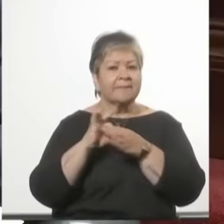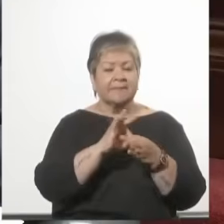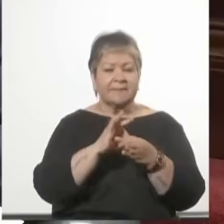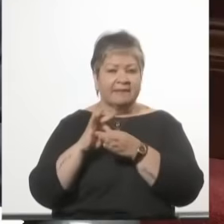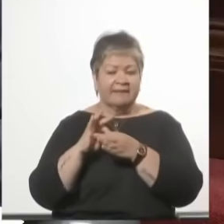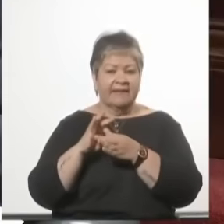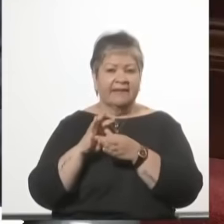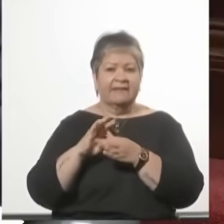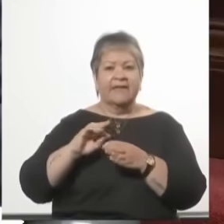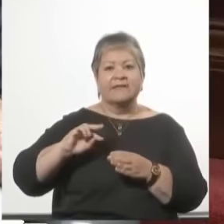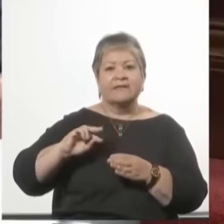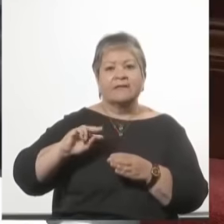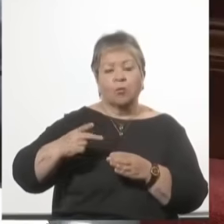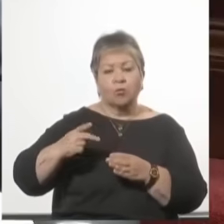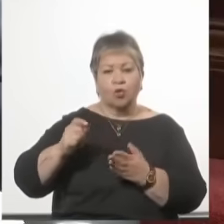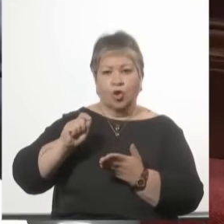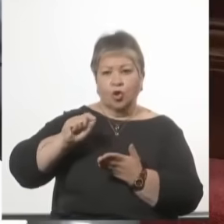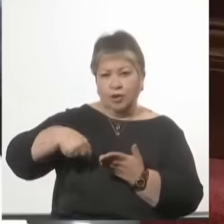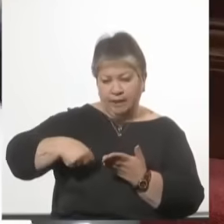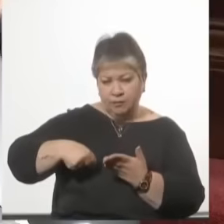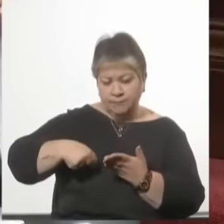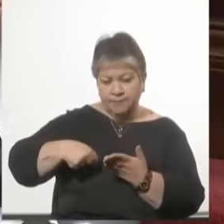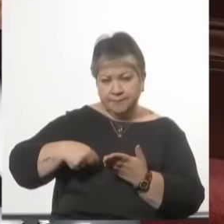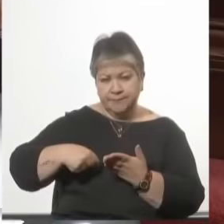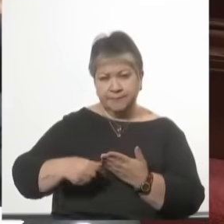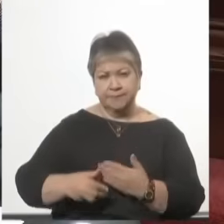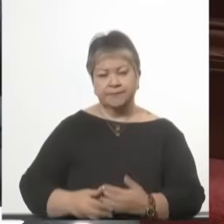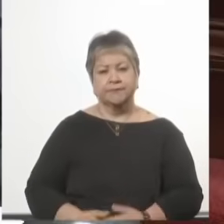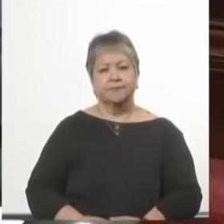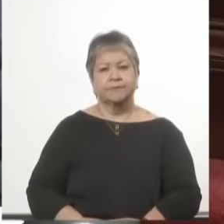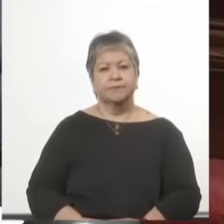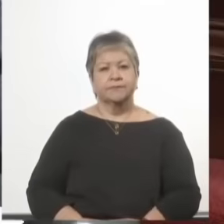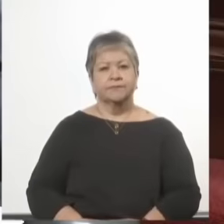existencia del elemento supuestamente secundario.